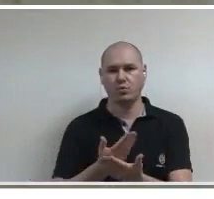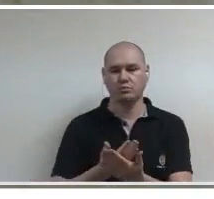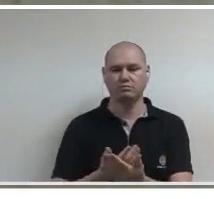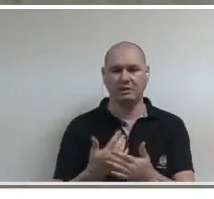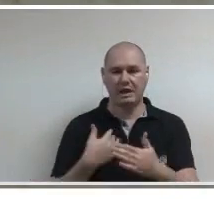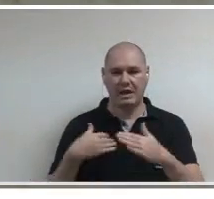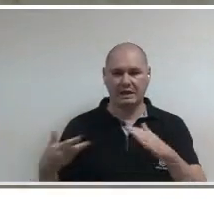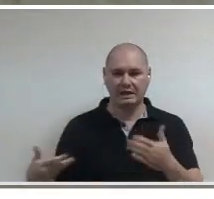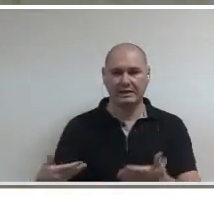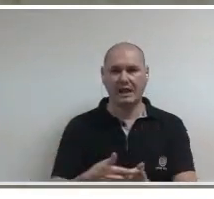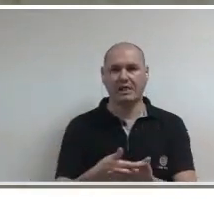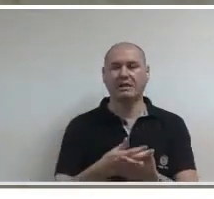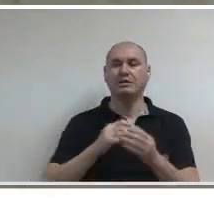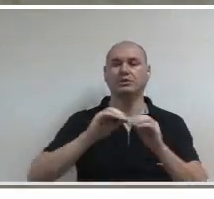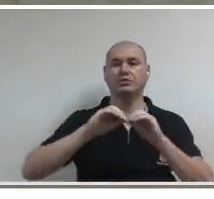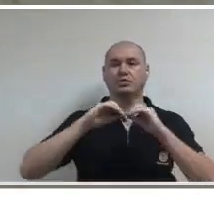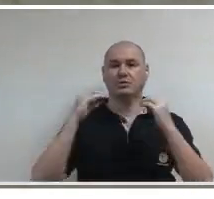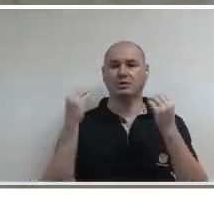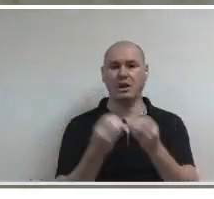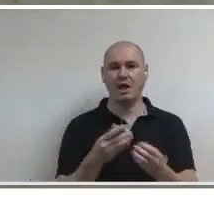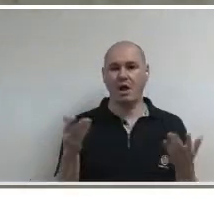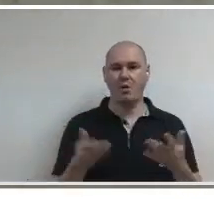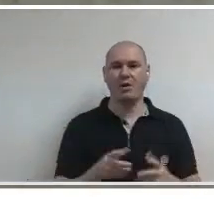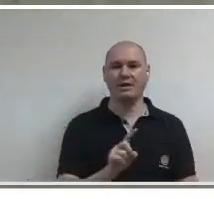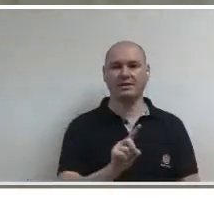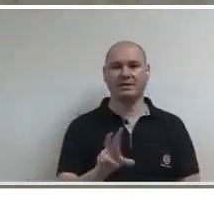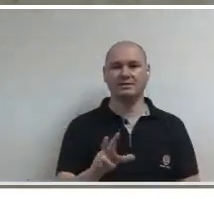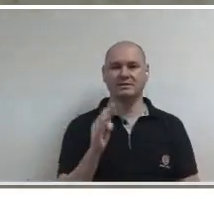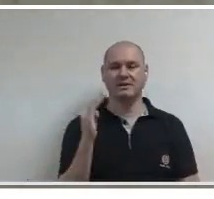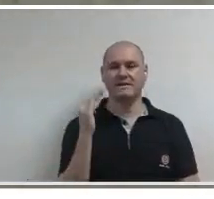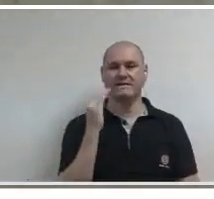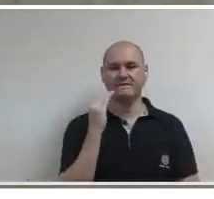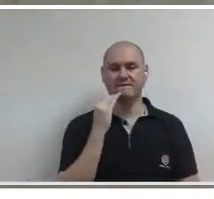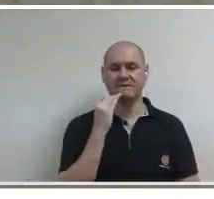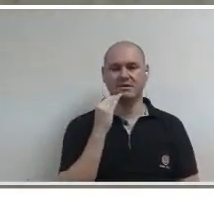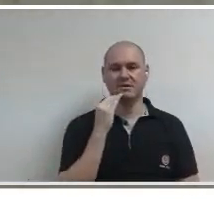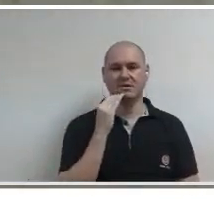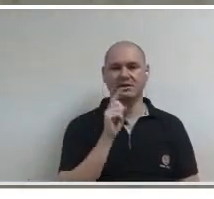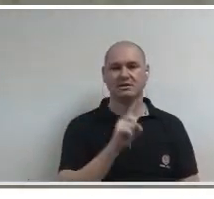685.598 documentos, Nico, y que curi, espera. 13 de abril,